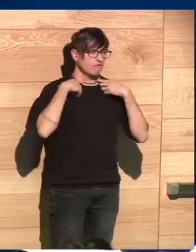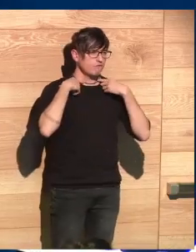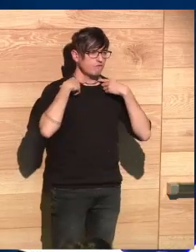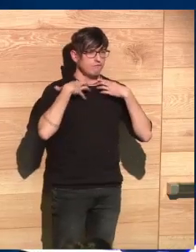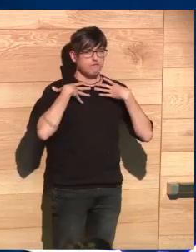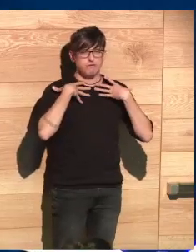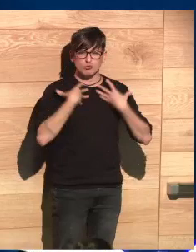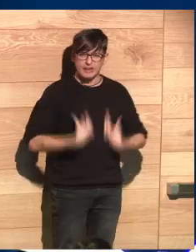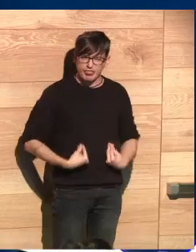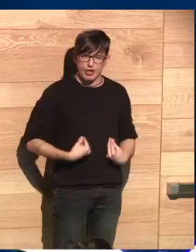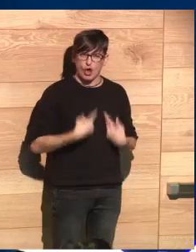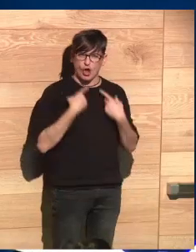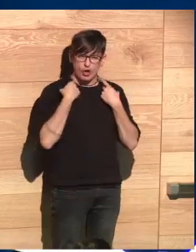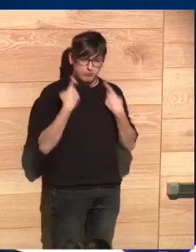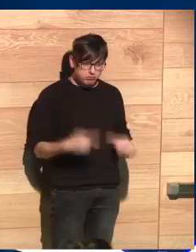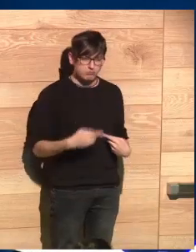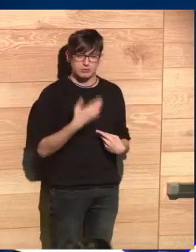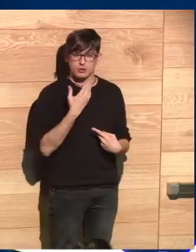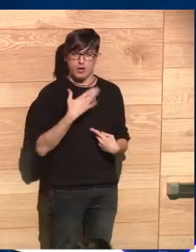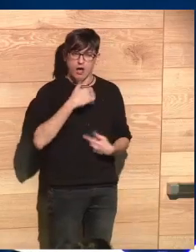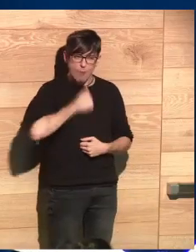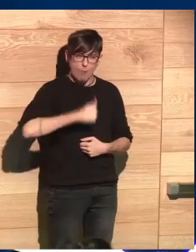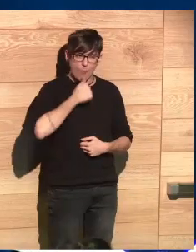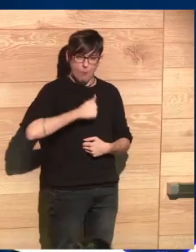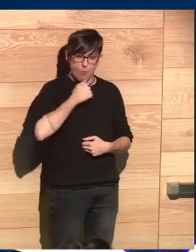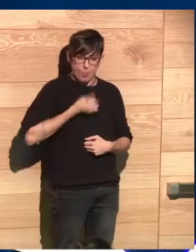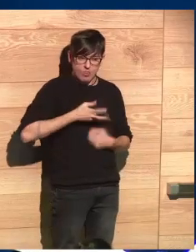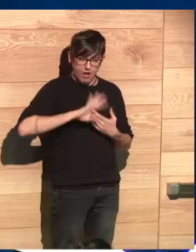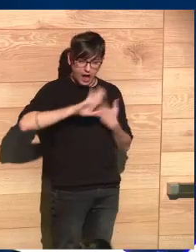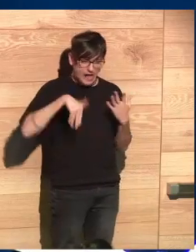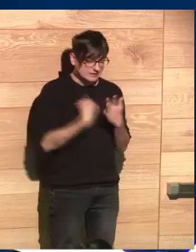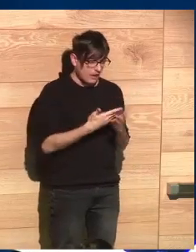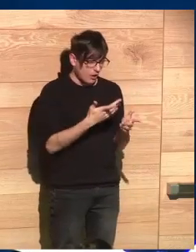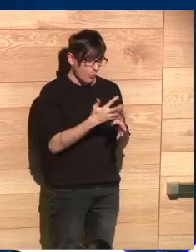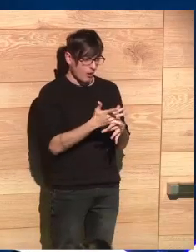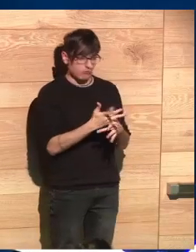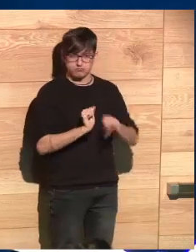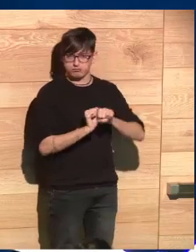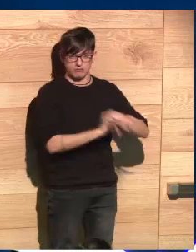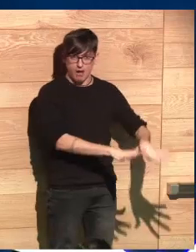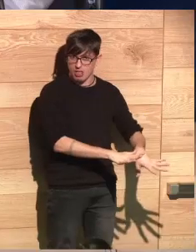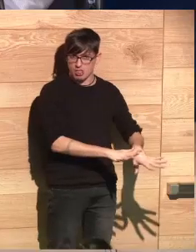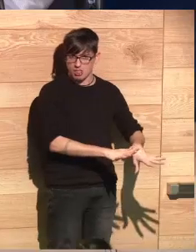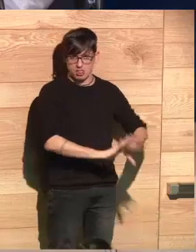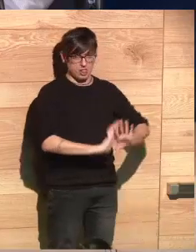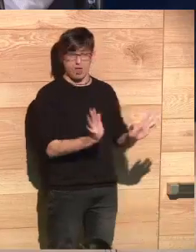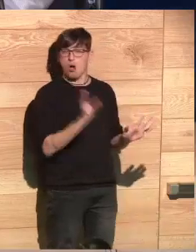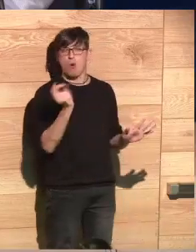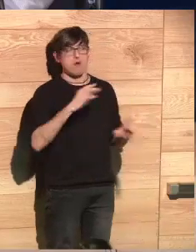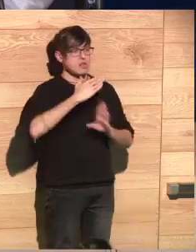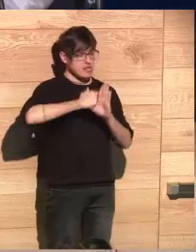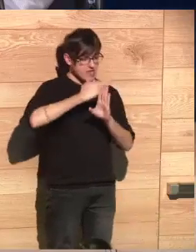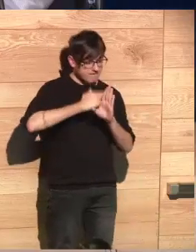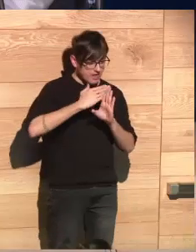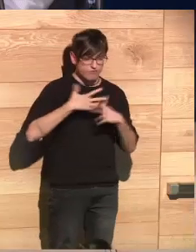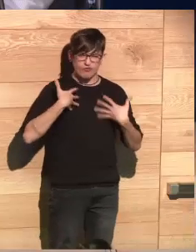es capaz de tolerar una persona, ¿no? Antes de abandonar un juego? Sí. ¿Cuál es tu nivel de frustración? ¿Qué tipo